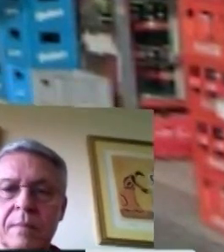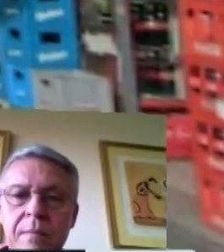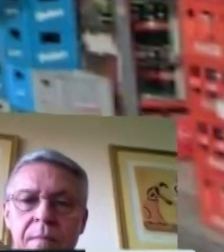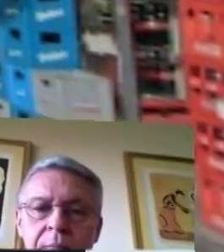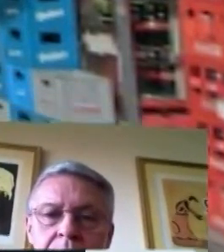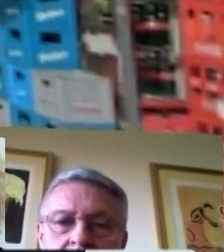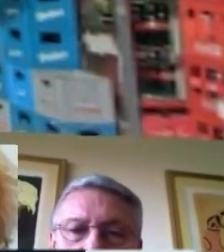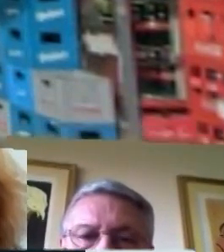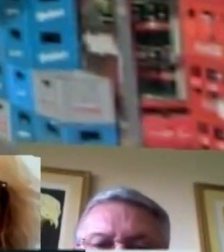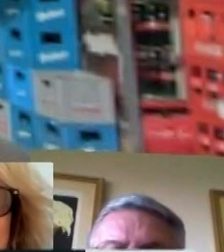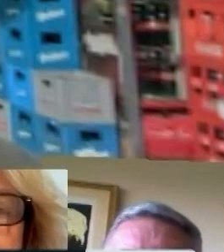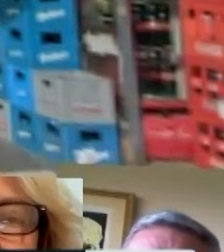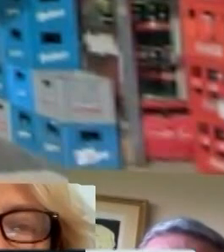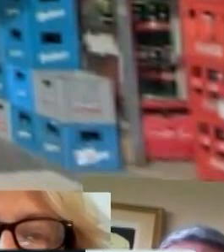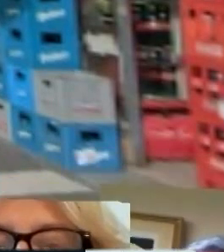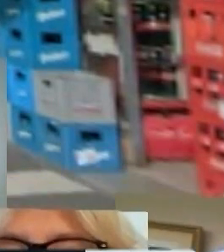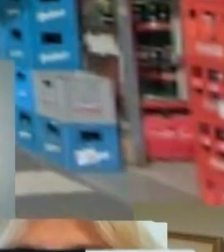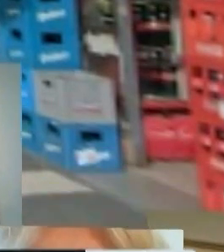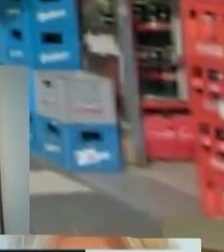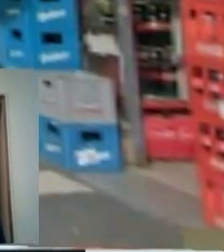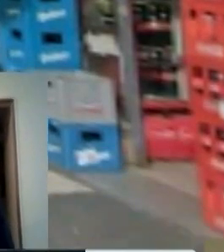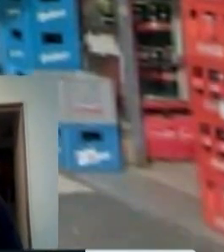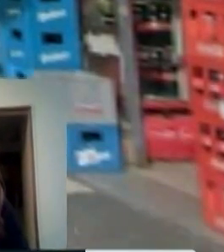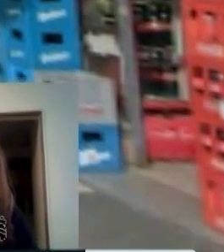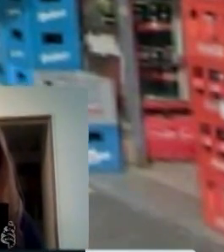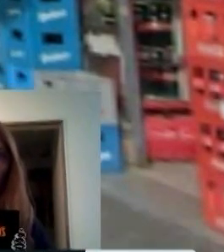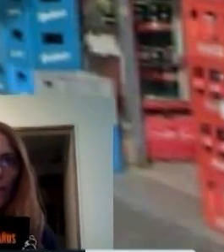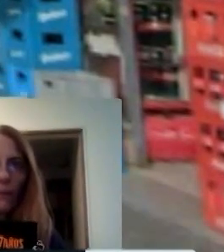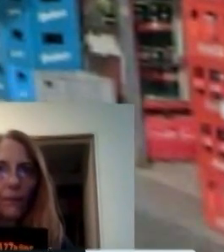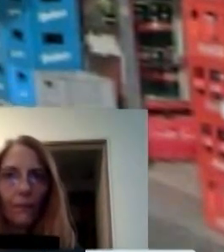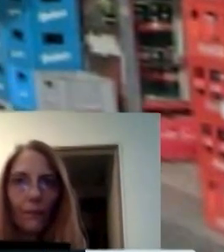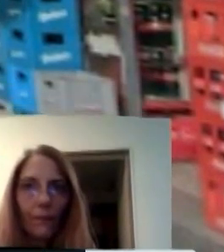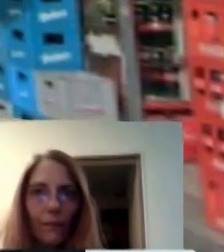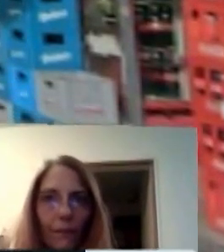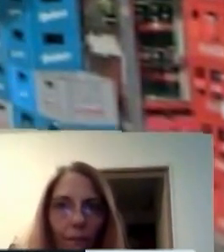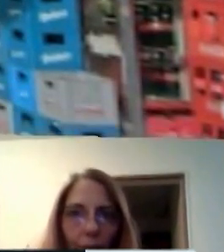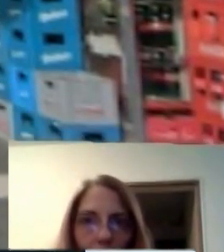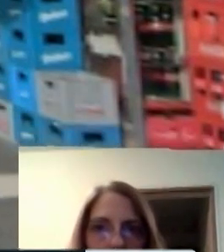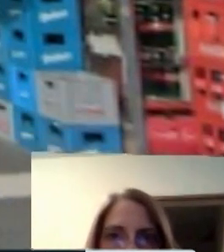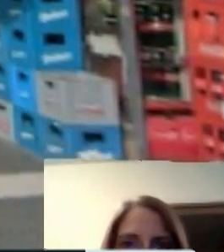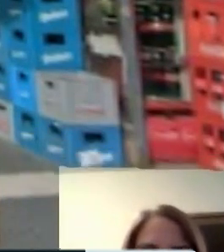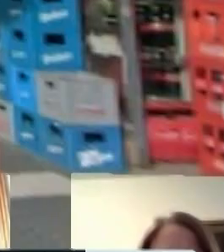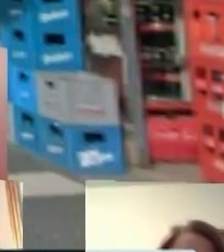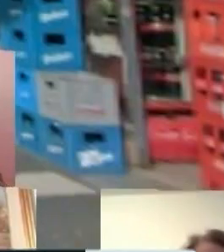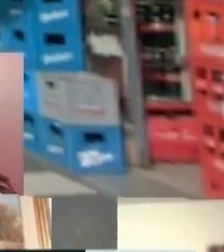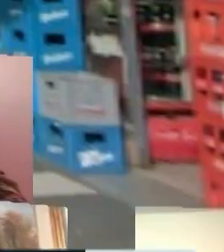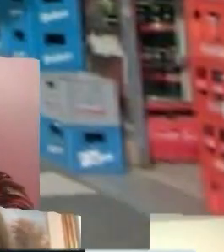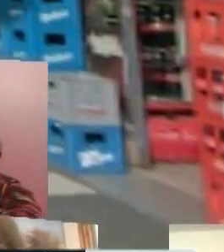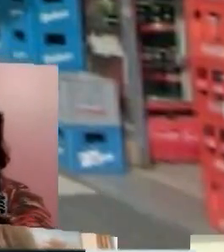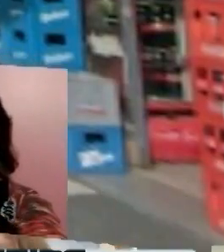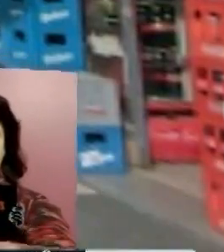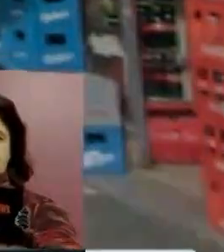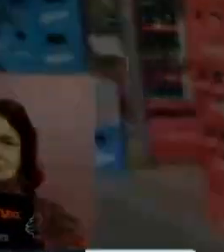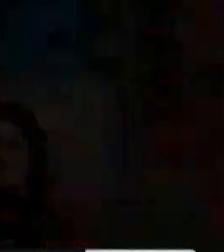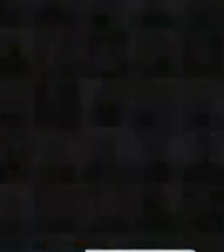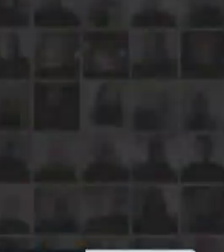Danilo, Wolinski de Creyman, Julia, Corona Rita, Sara Teloaiza de Mar.